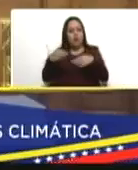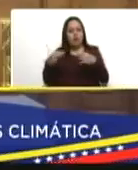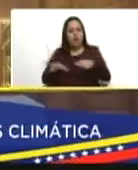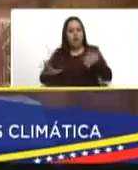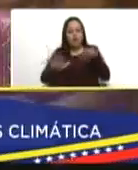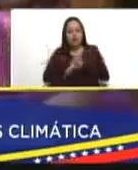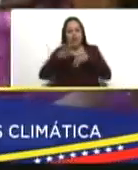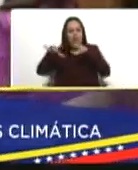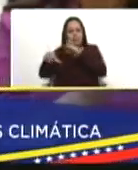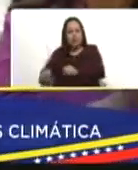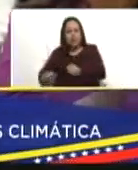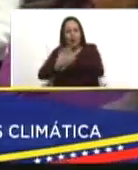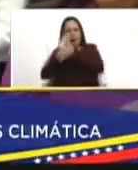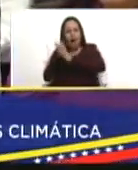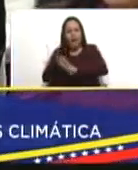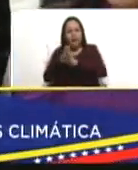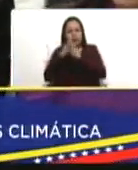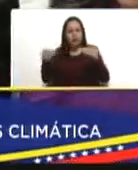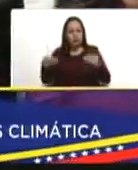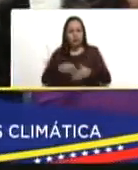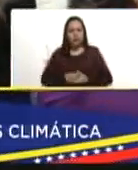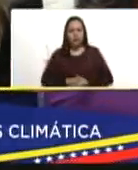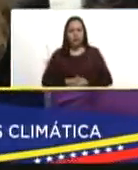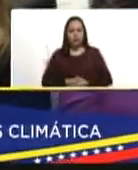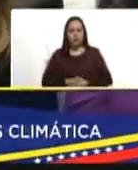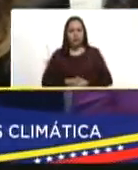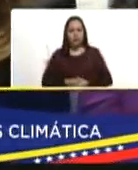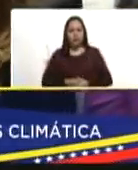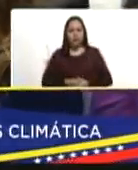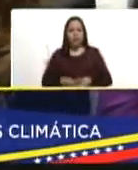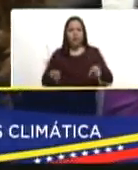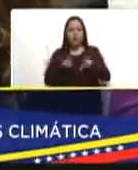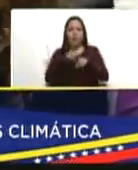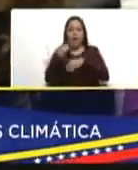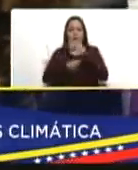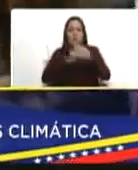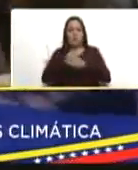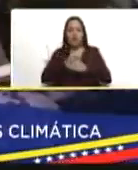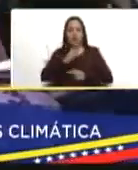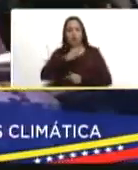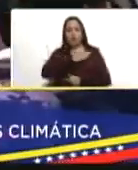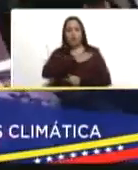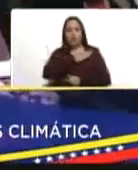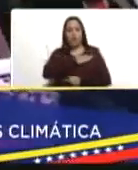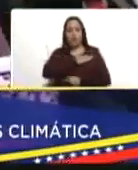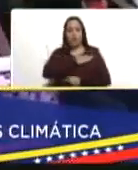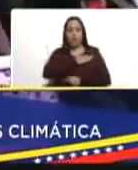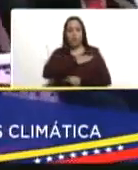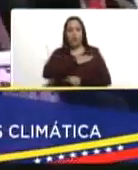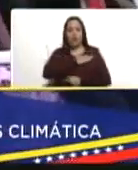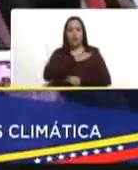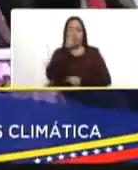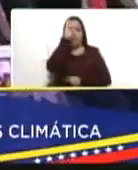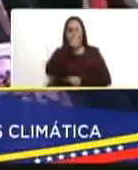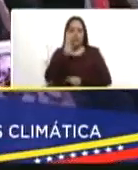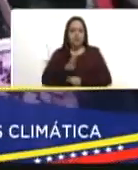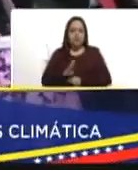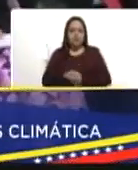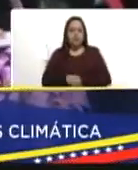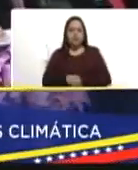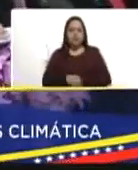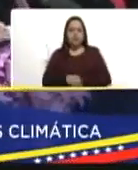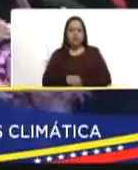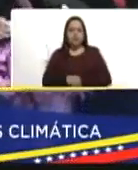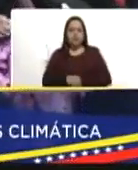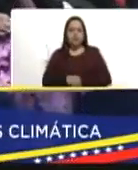capitalismo de predador como está haciendo Lula en Brasil avanzar la